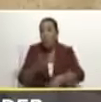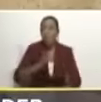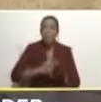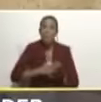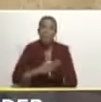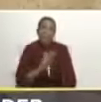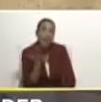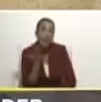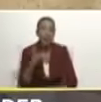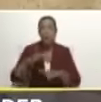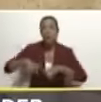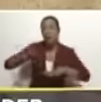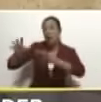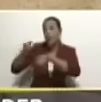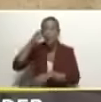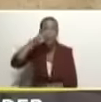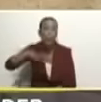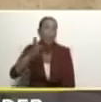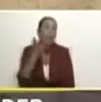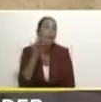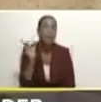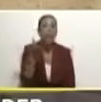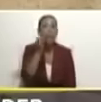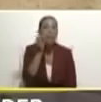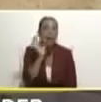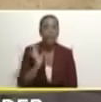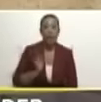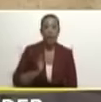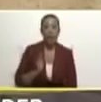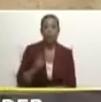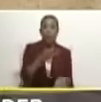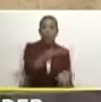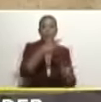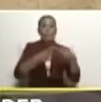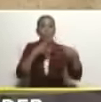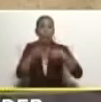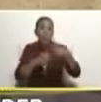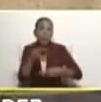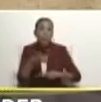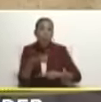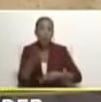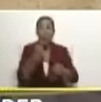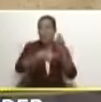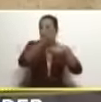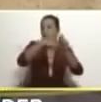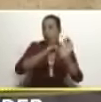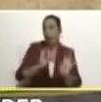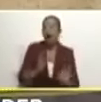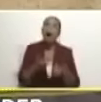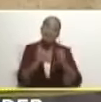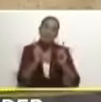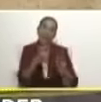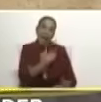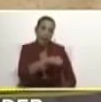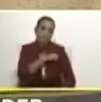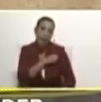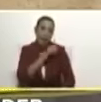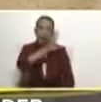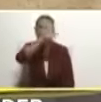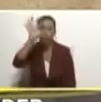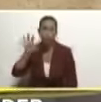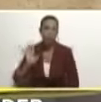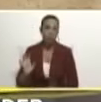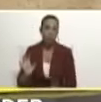de café sacaran parte de su producción y la vendieran en España o en otro